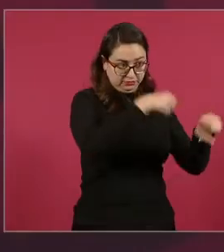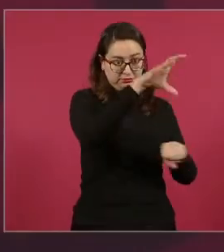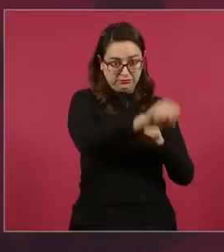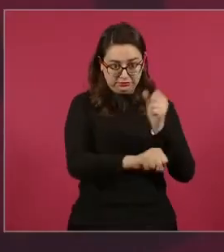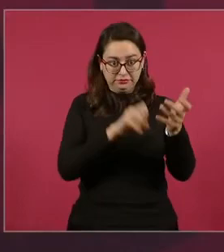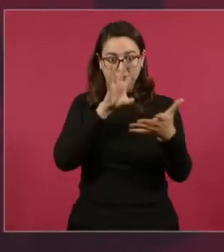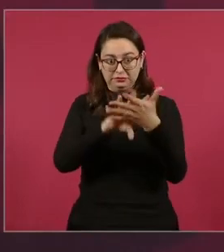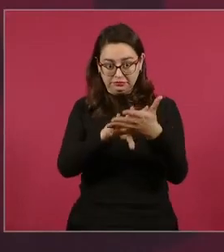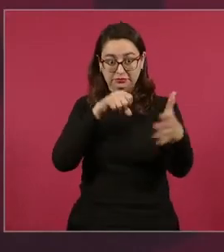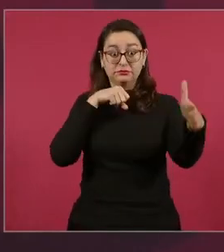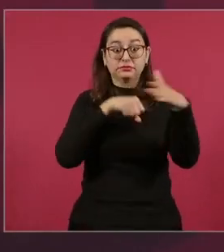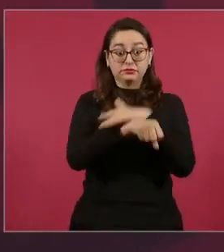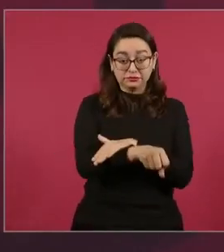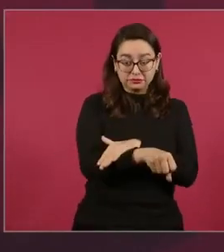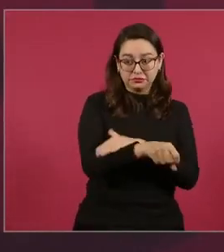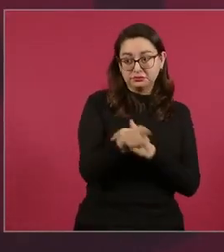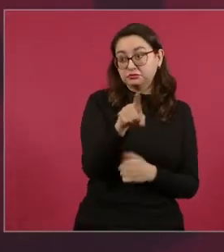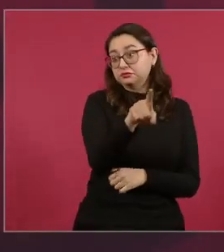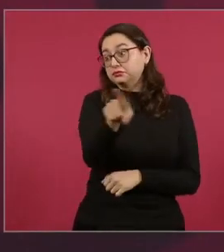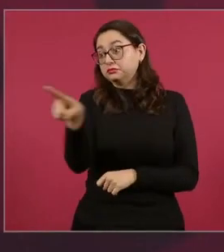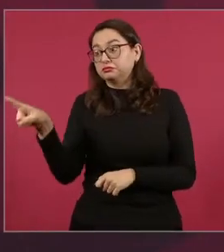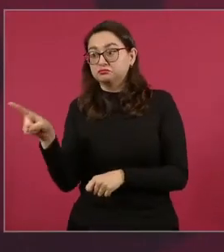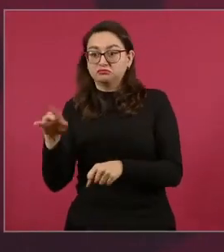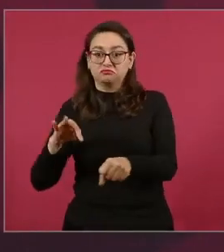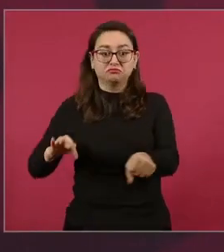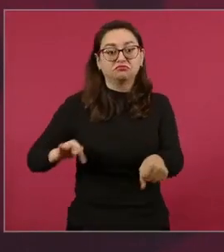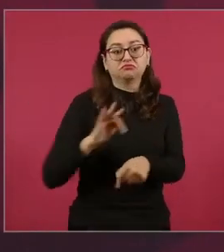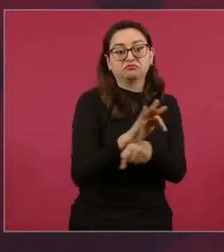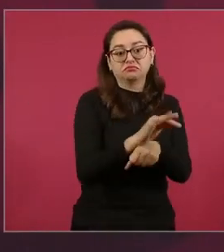donde se